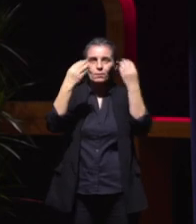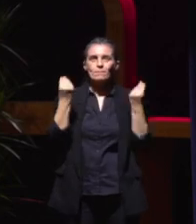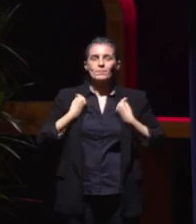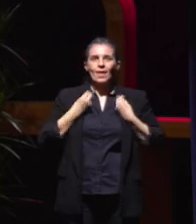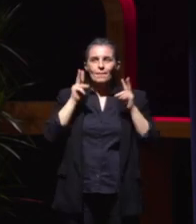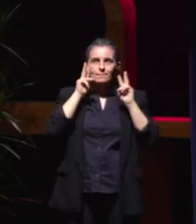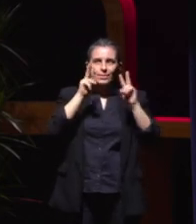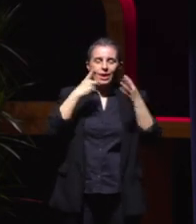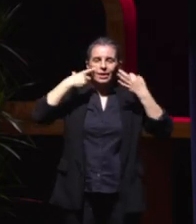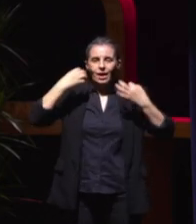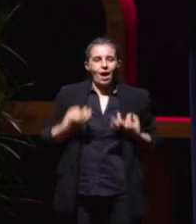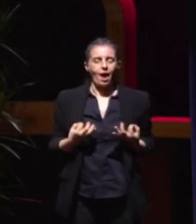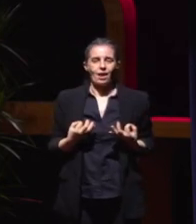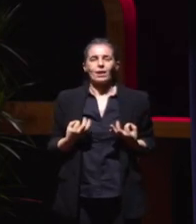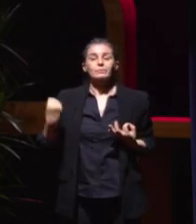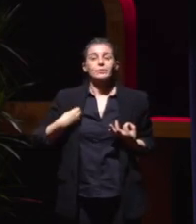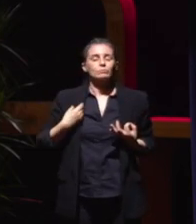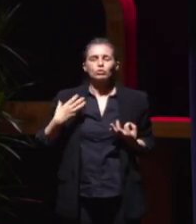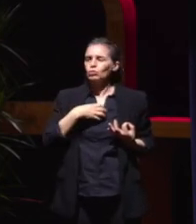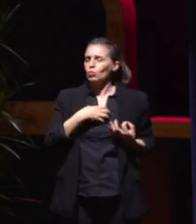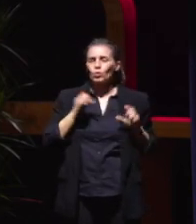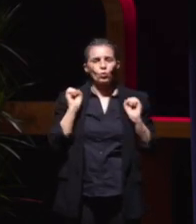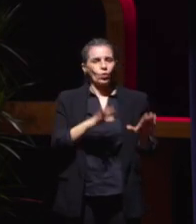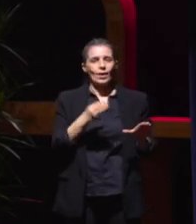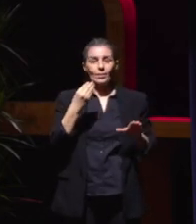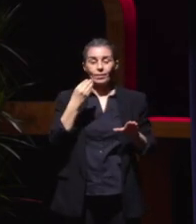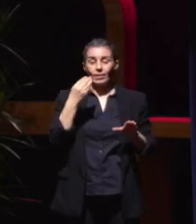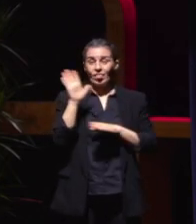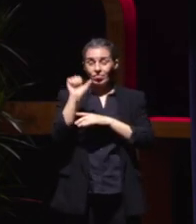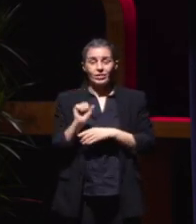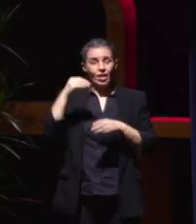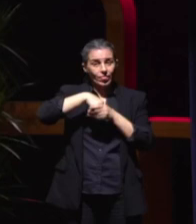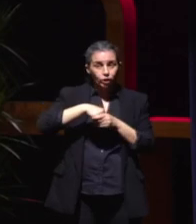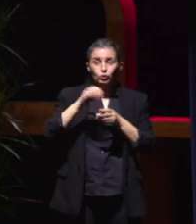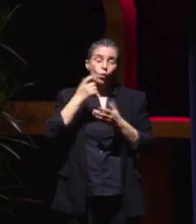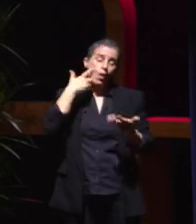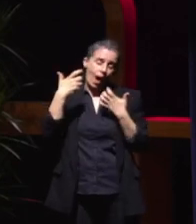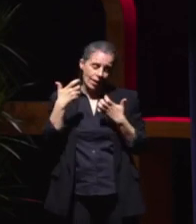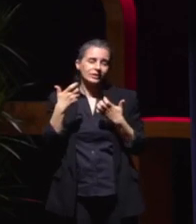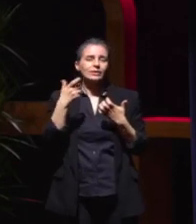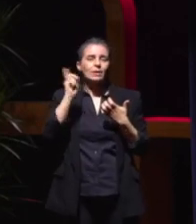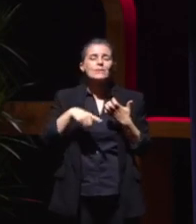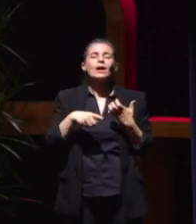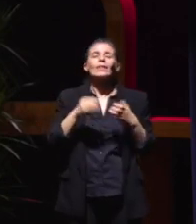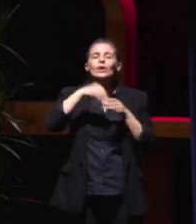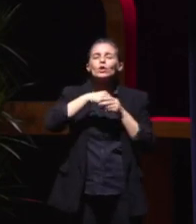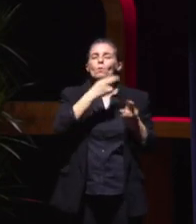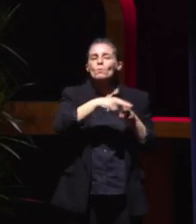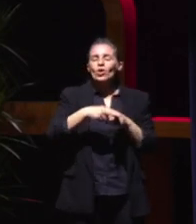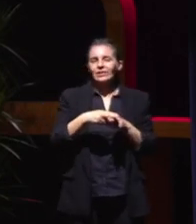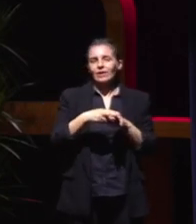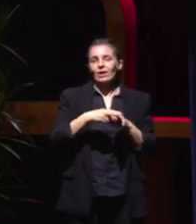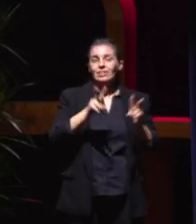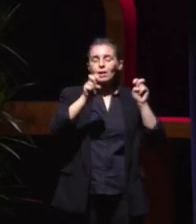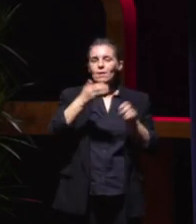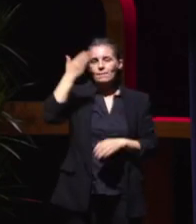decir no podemos renunciar a que sea política y que sea un tema el arte en general y el cine pero que se vea como un tema principal